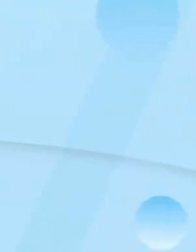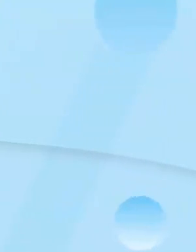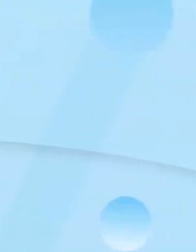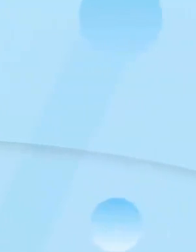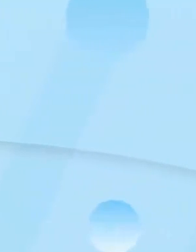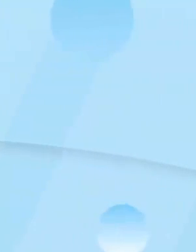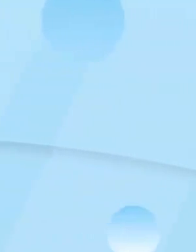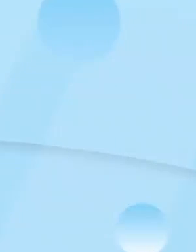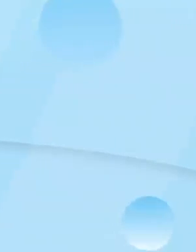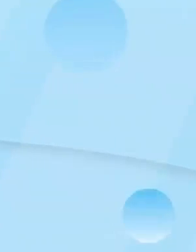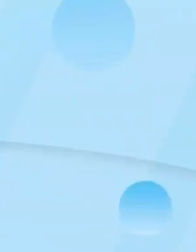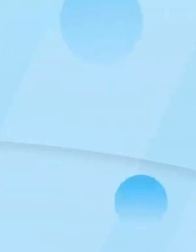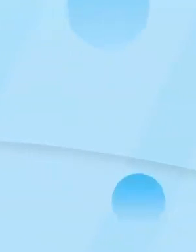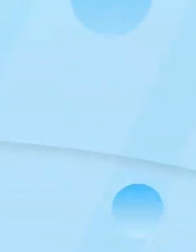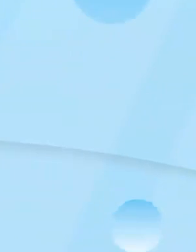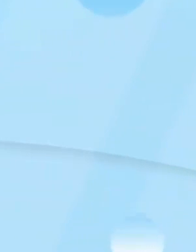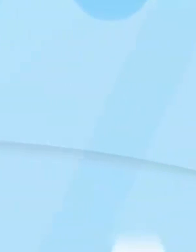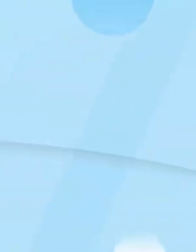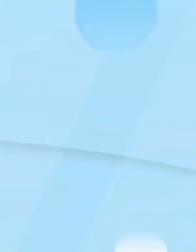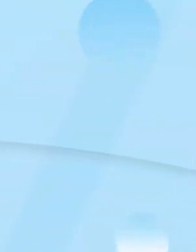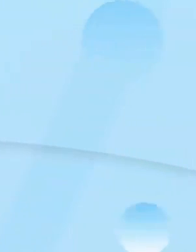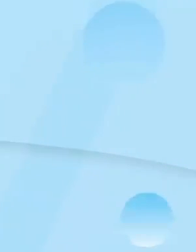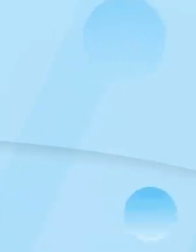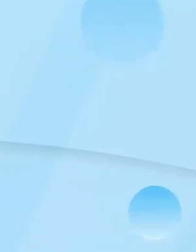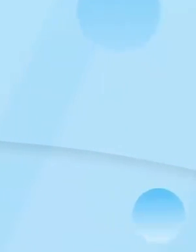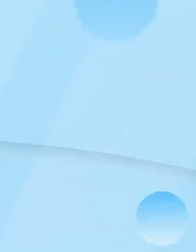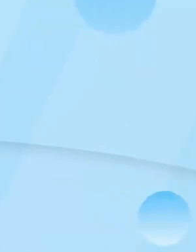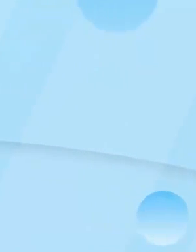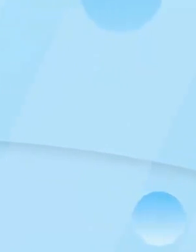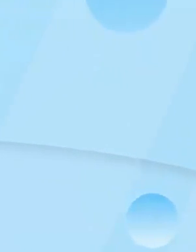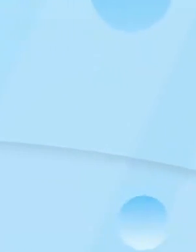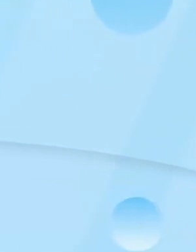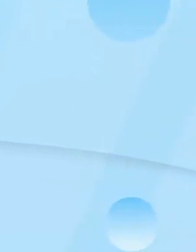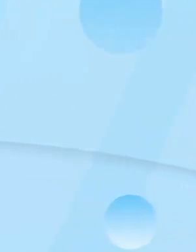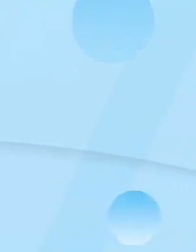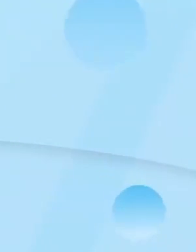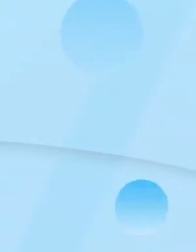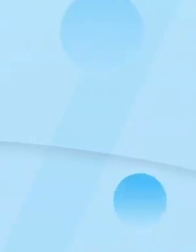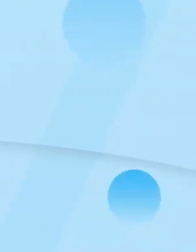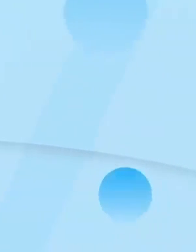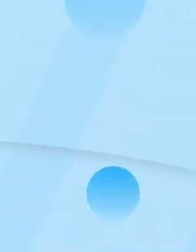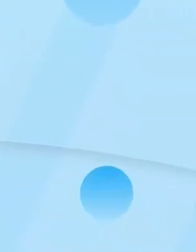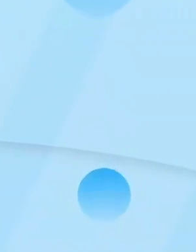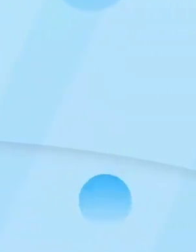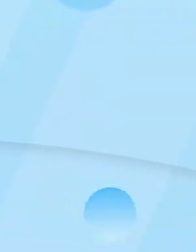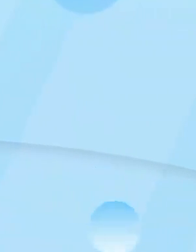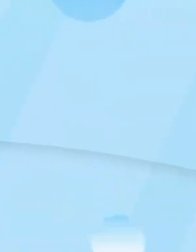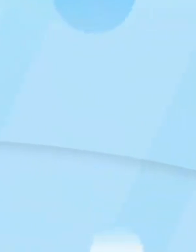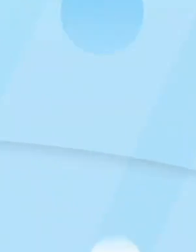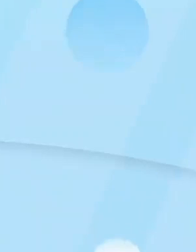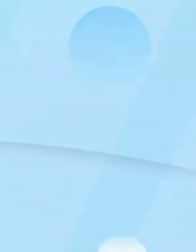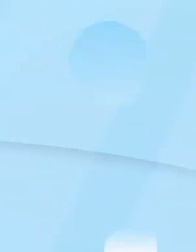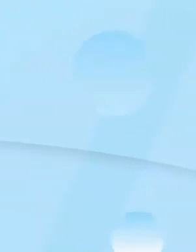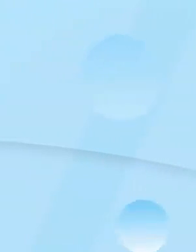¿Qué alternativas individuales y familiares se comprometen a realizar para contribuir en su solución?